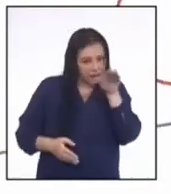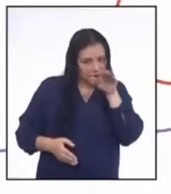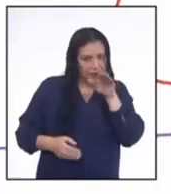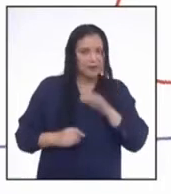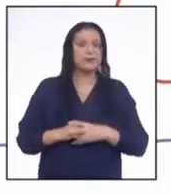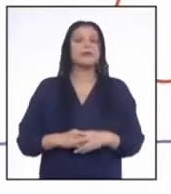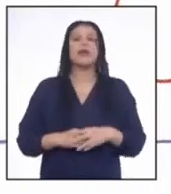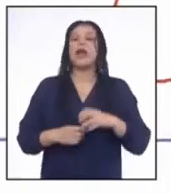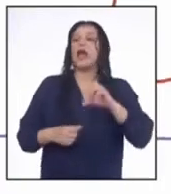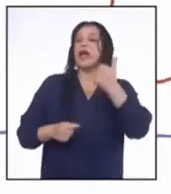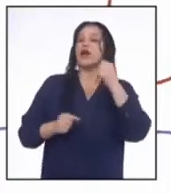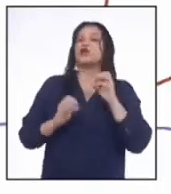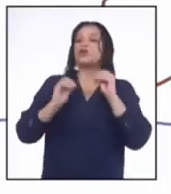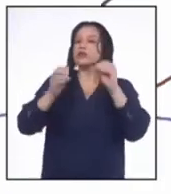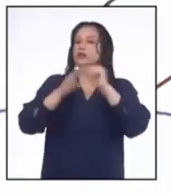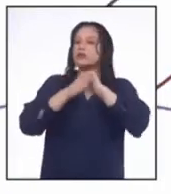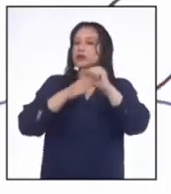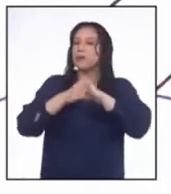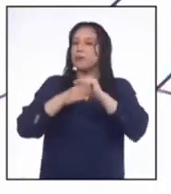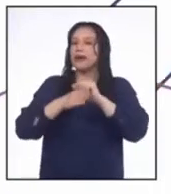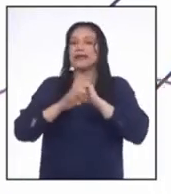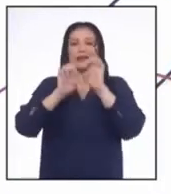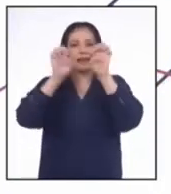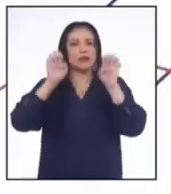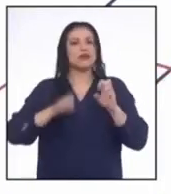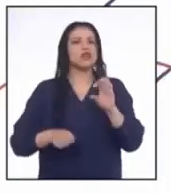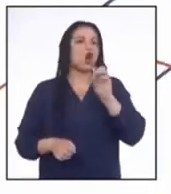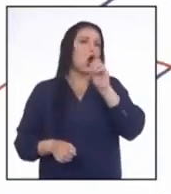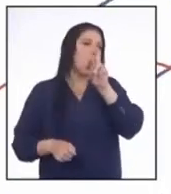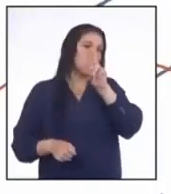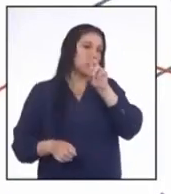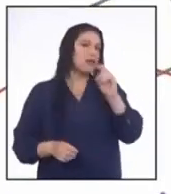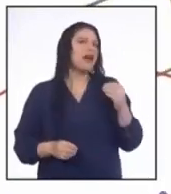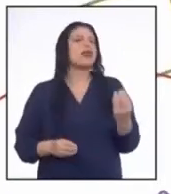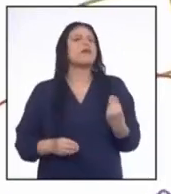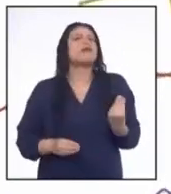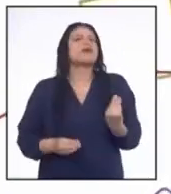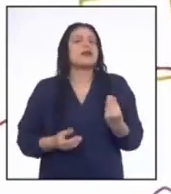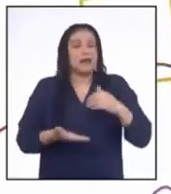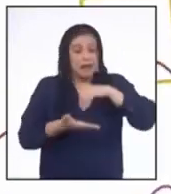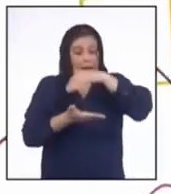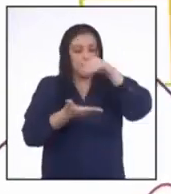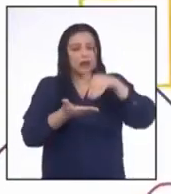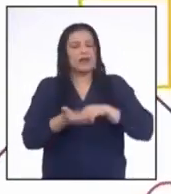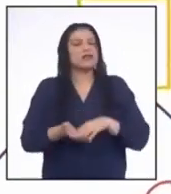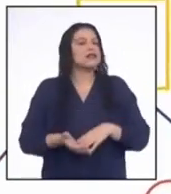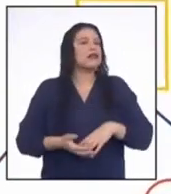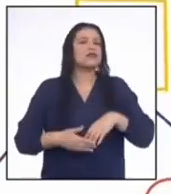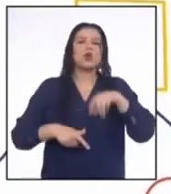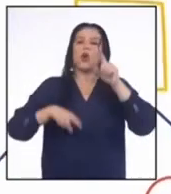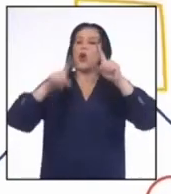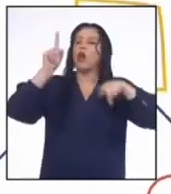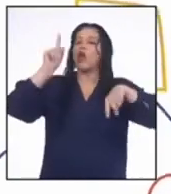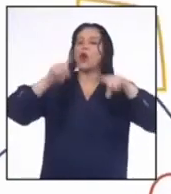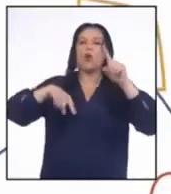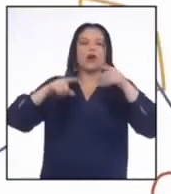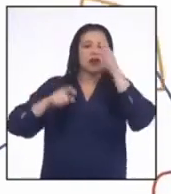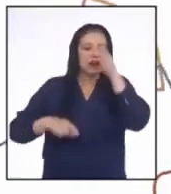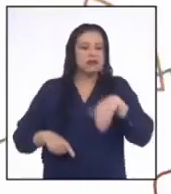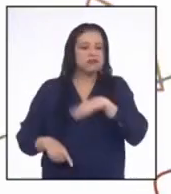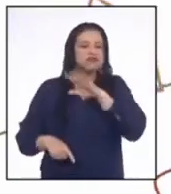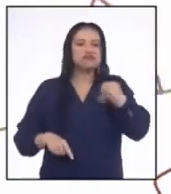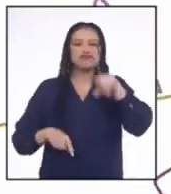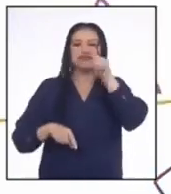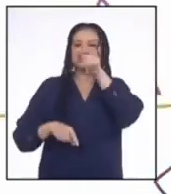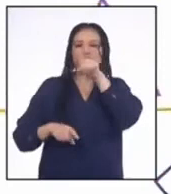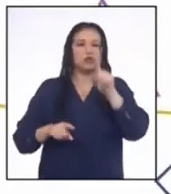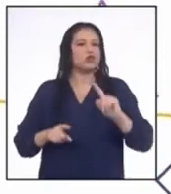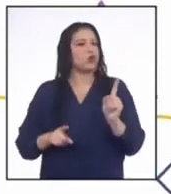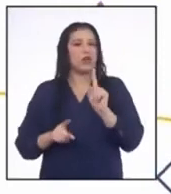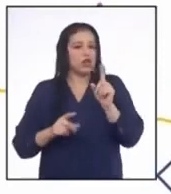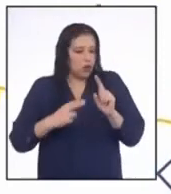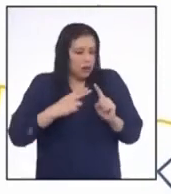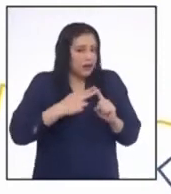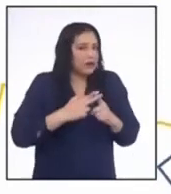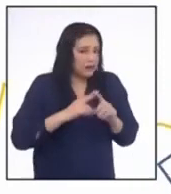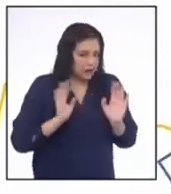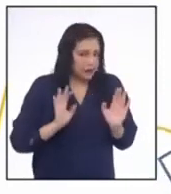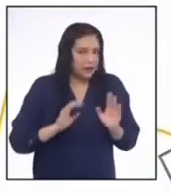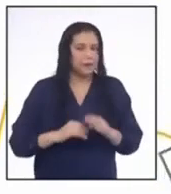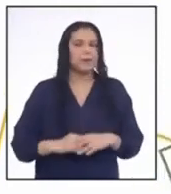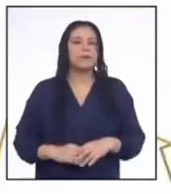otros casos se aplicó la ecuación ordinaria, porque el centro se ubica en cualquier punto del sistema de coordenadas, menos en el